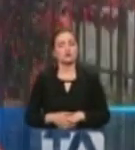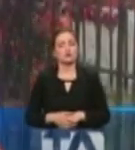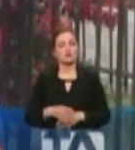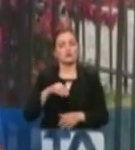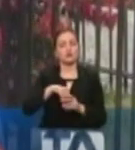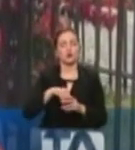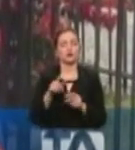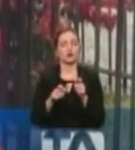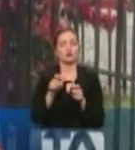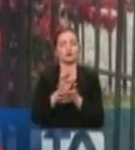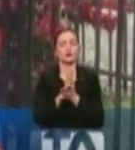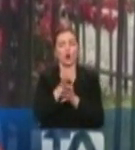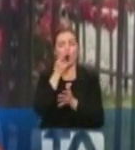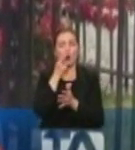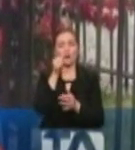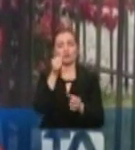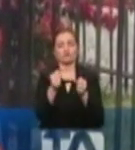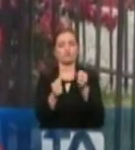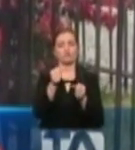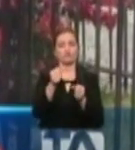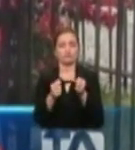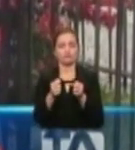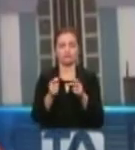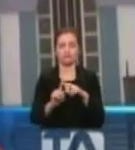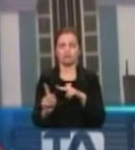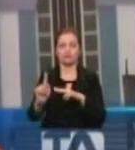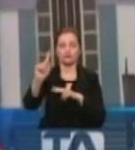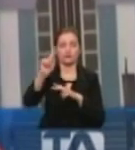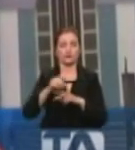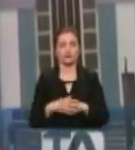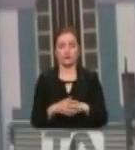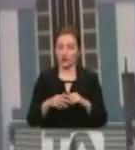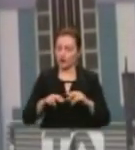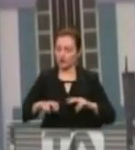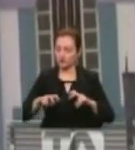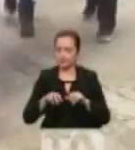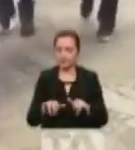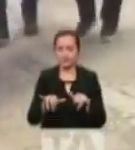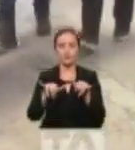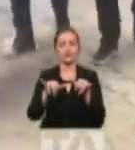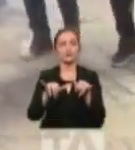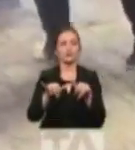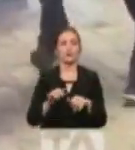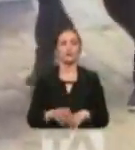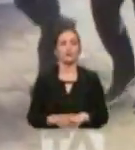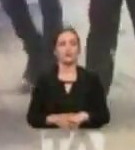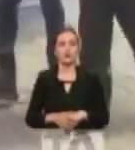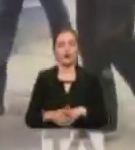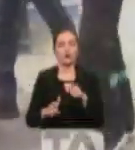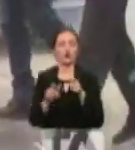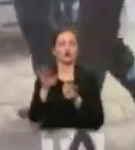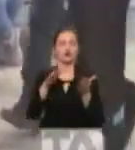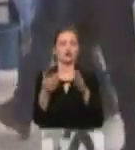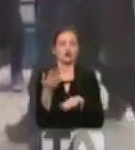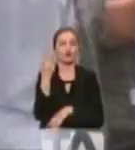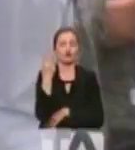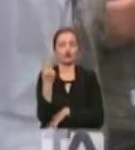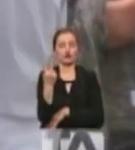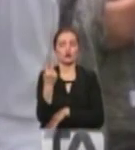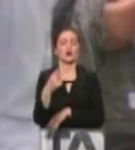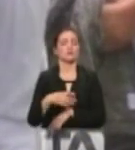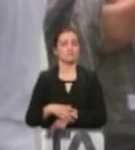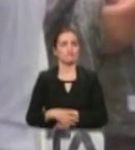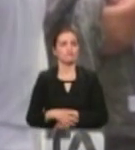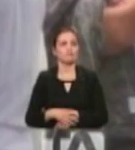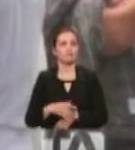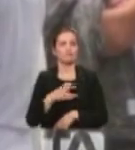vacío. La persona que conducía se habría retirado del lugar. Las investigaciones continúan. Un accidente donde 2 personas fallecieron, dejando